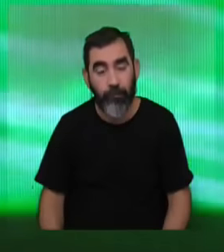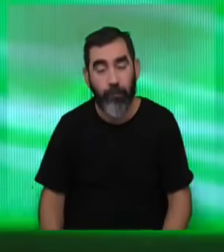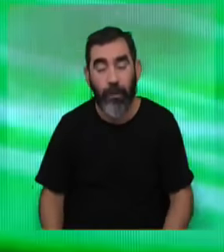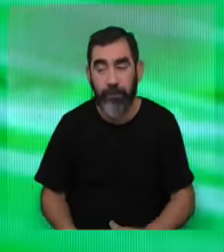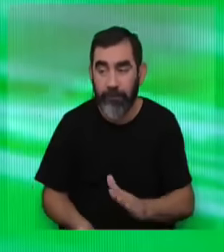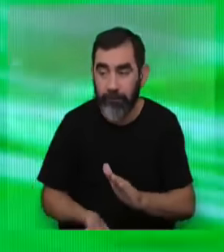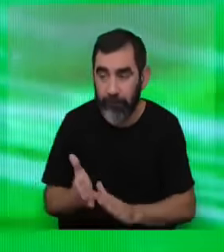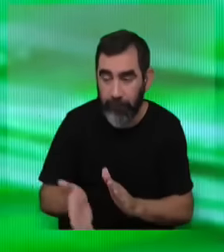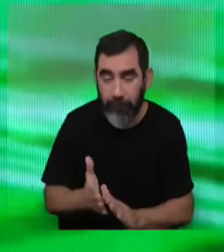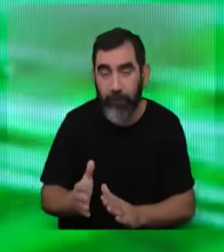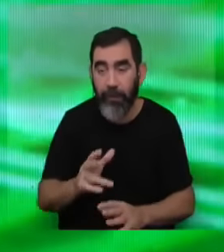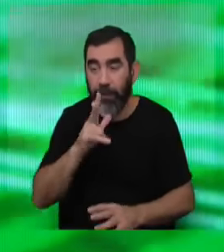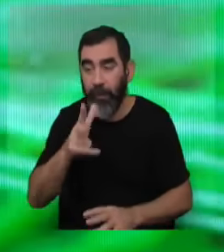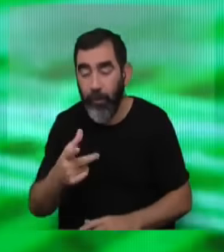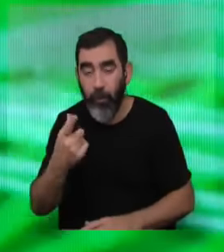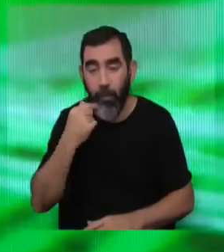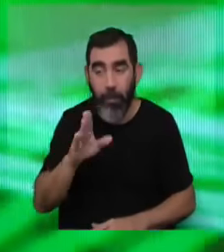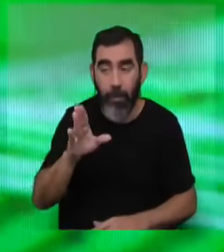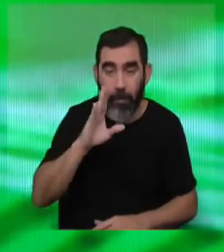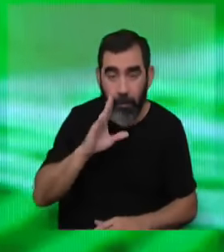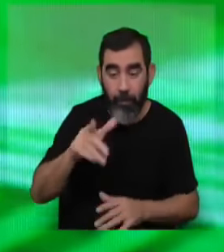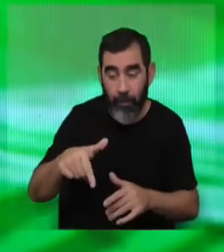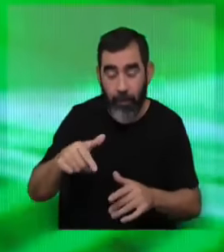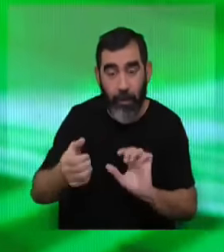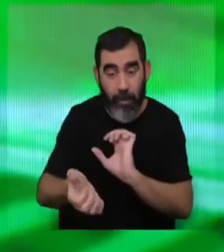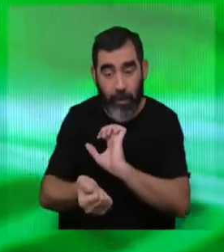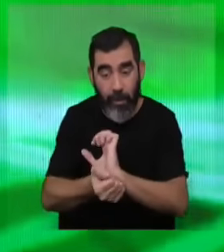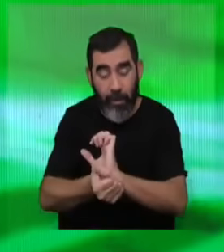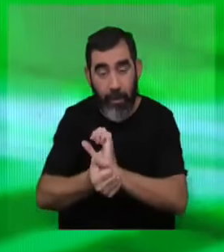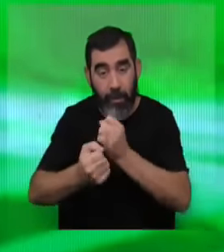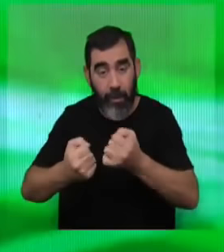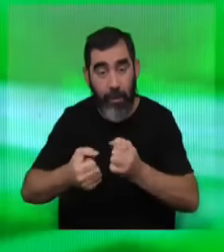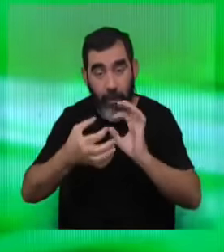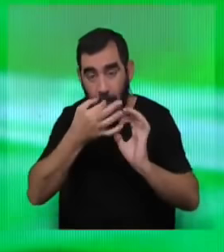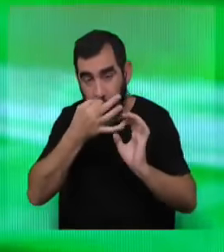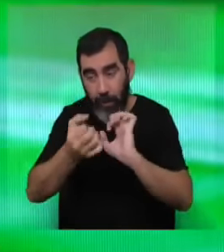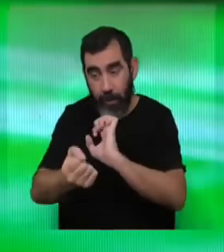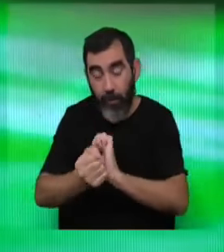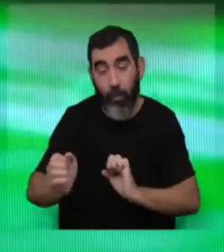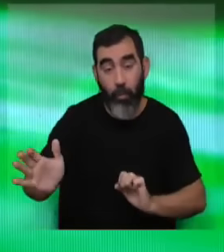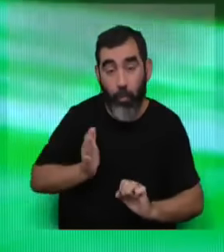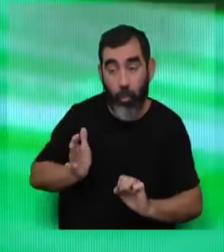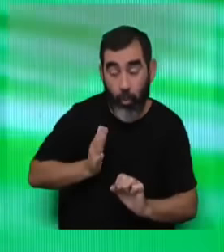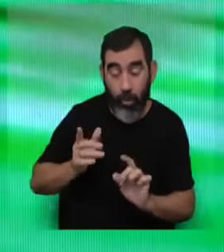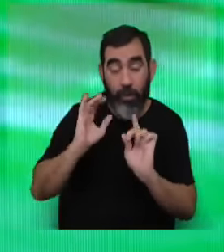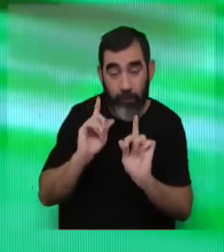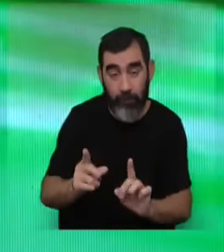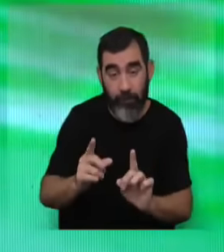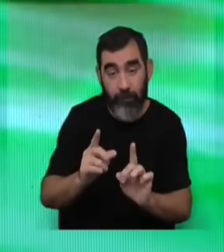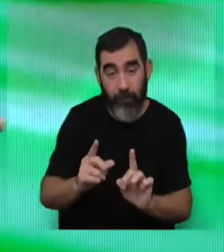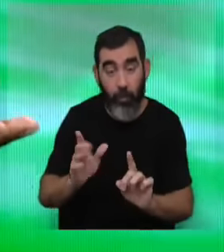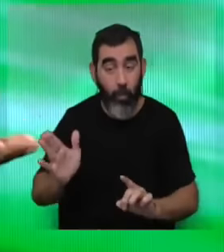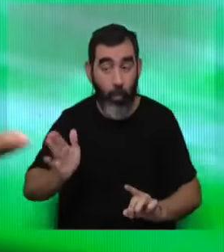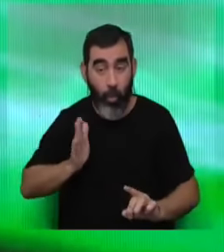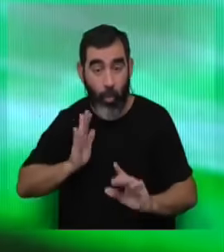mantenido hijos padres y etcétera En el periodo esclavista este porque las mujeres teníamos el recurso de de ser